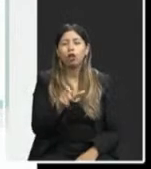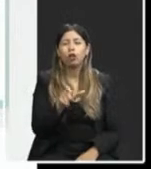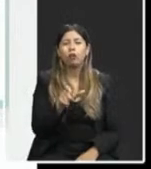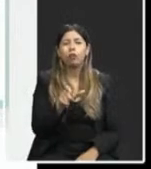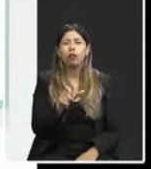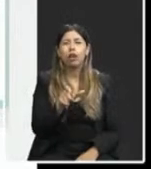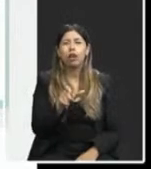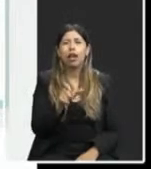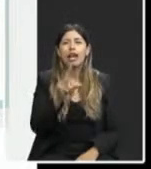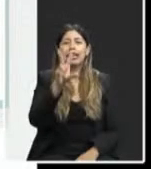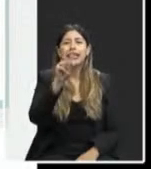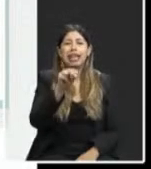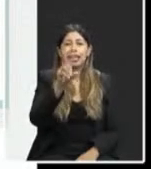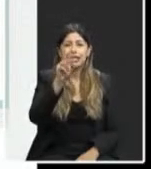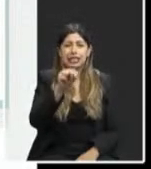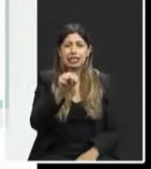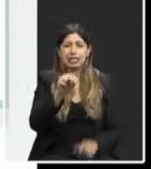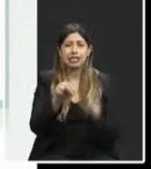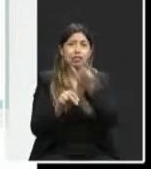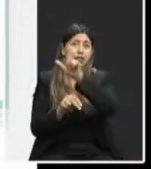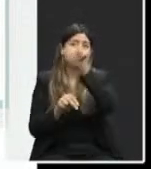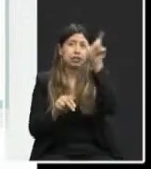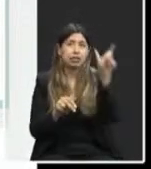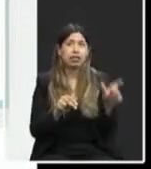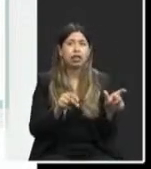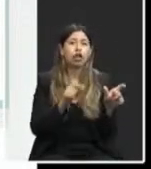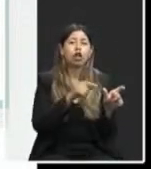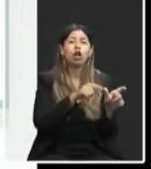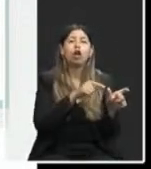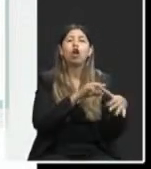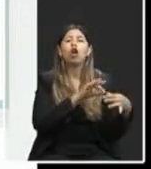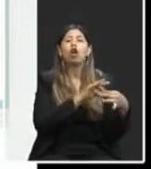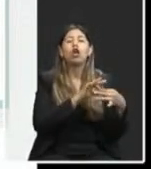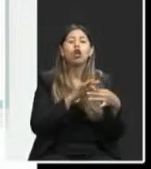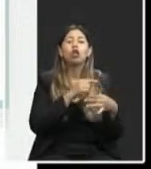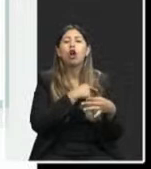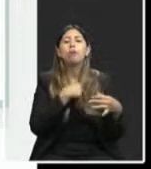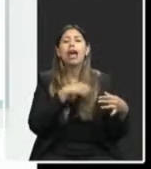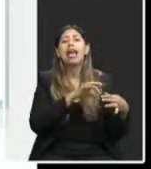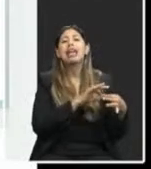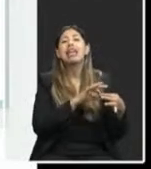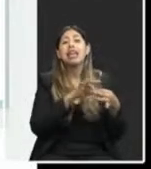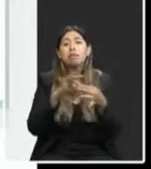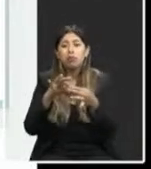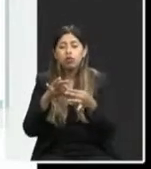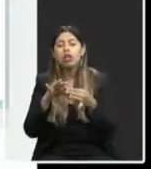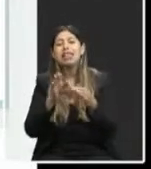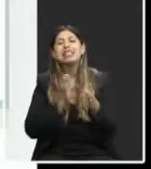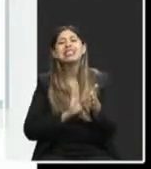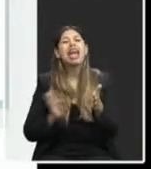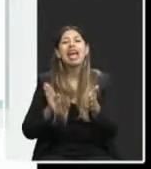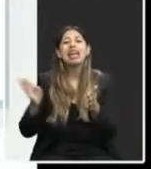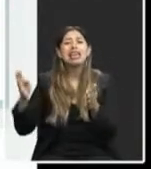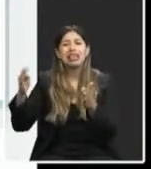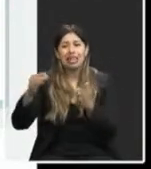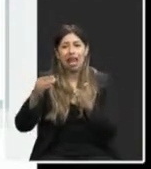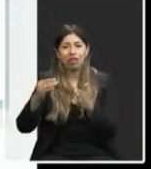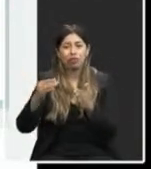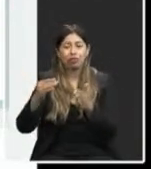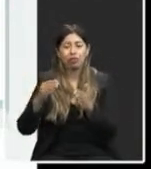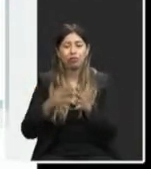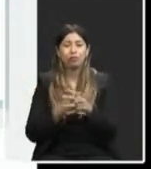la columna gris, que se llaman los impulsores indirectos o los motores indirectos de pérdida de